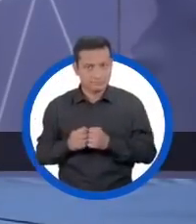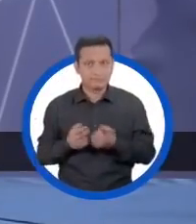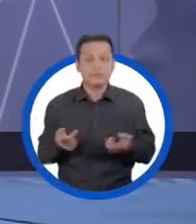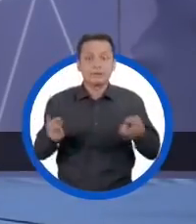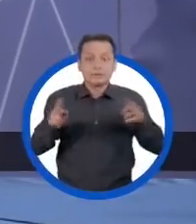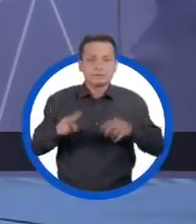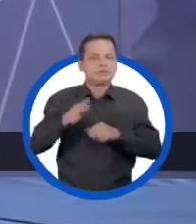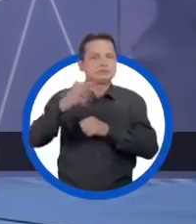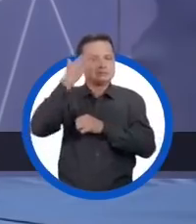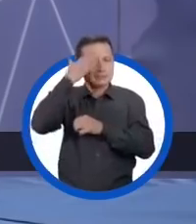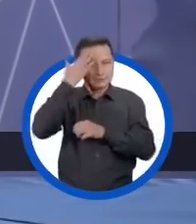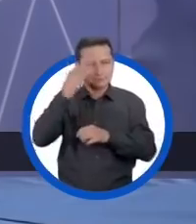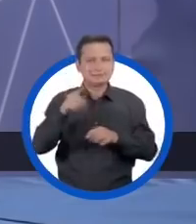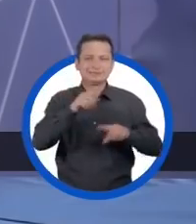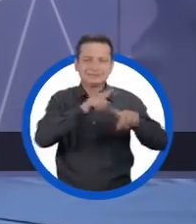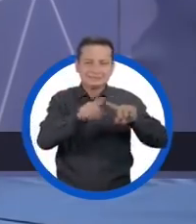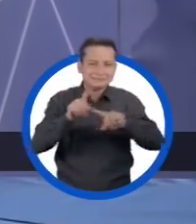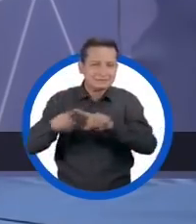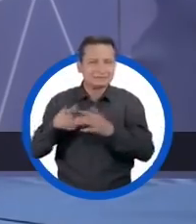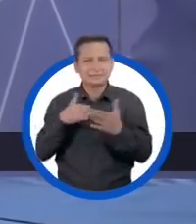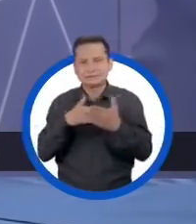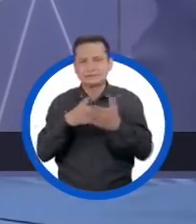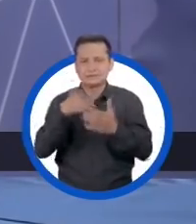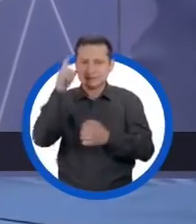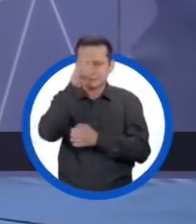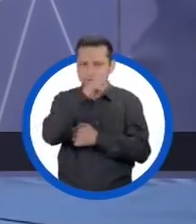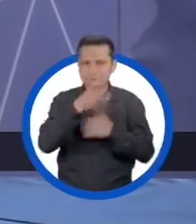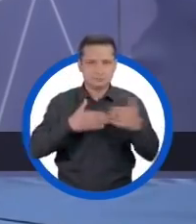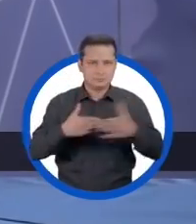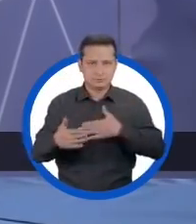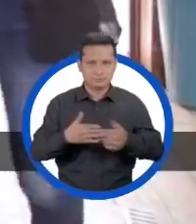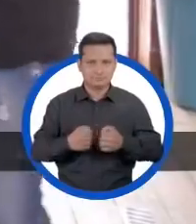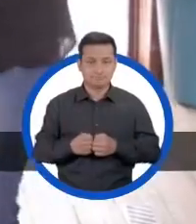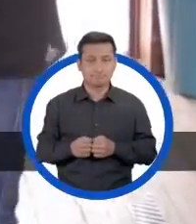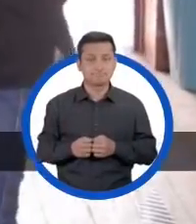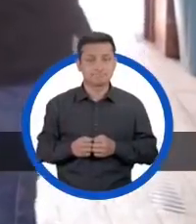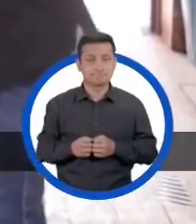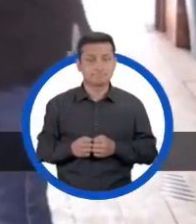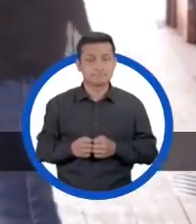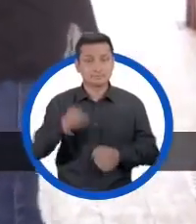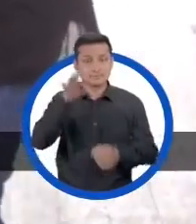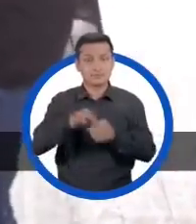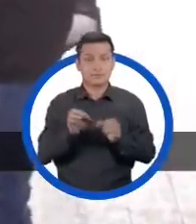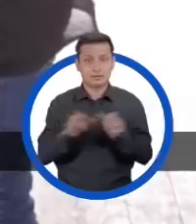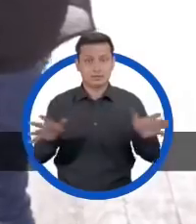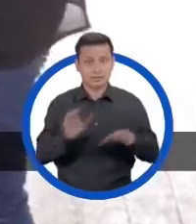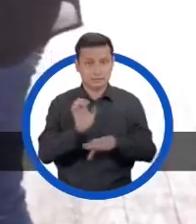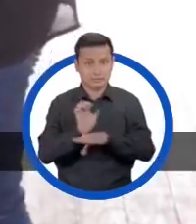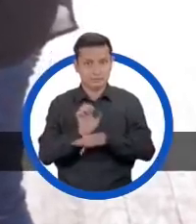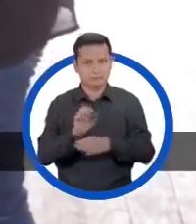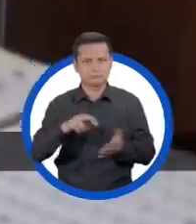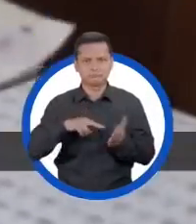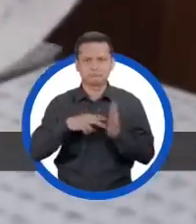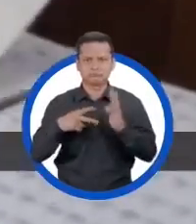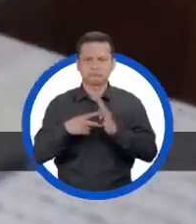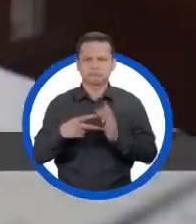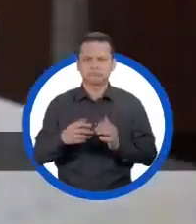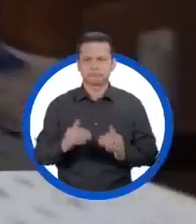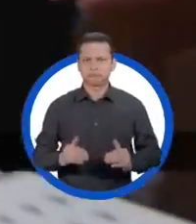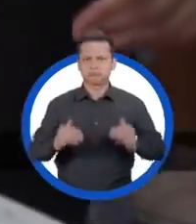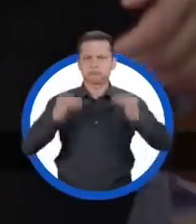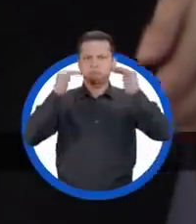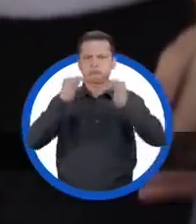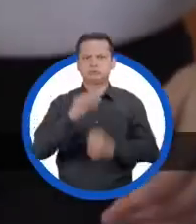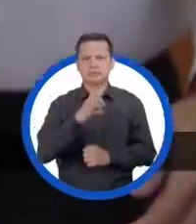y a pesar de las limitaciones que esto tenía. Las elecciones generales en Ecuador demostraron también